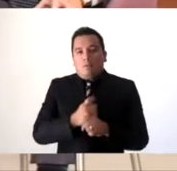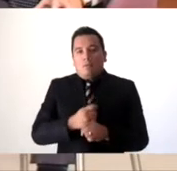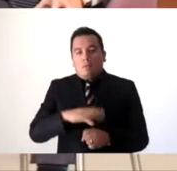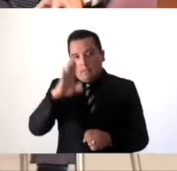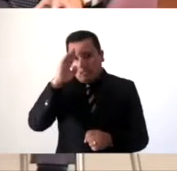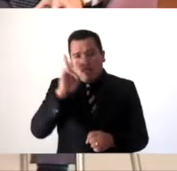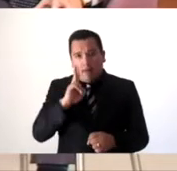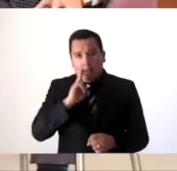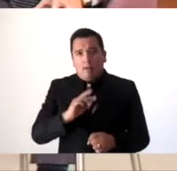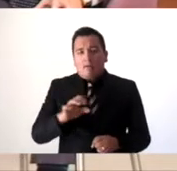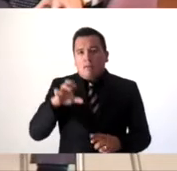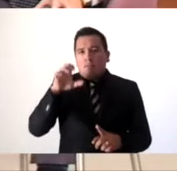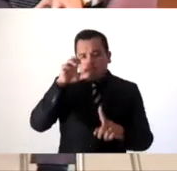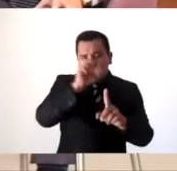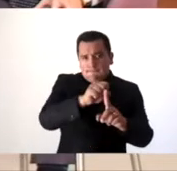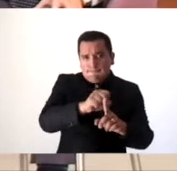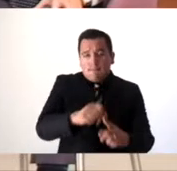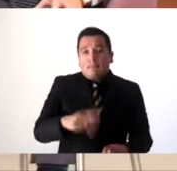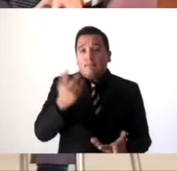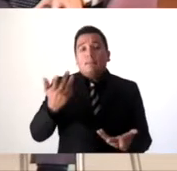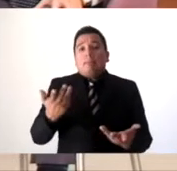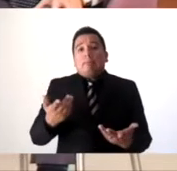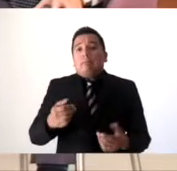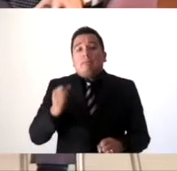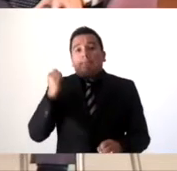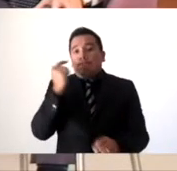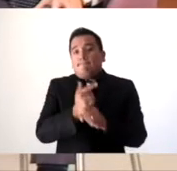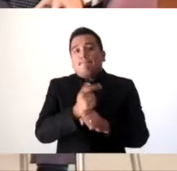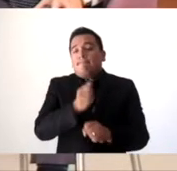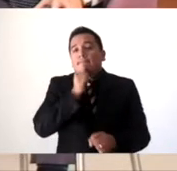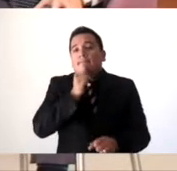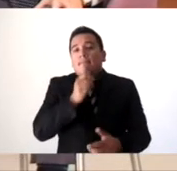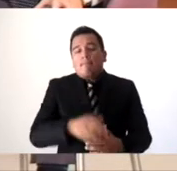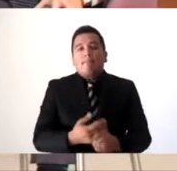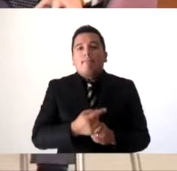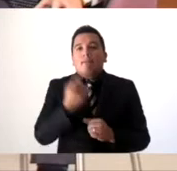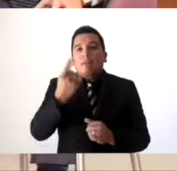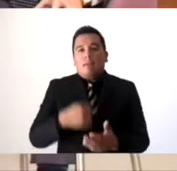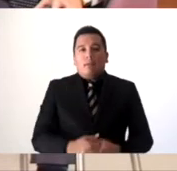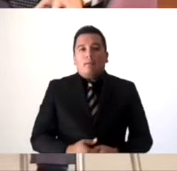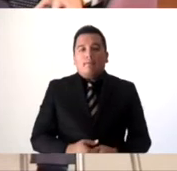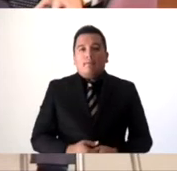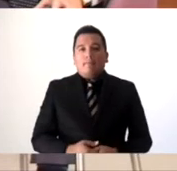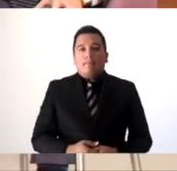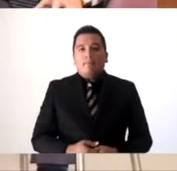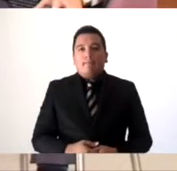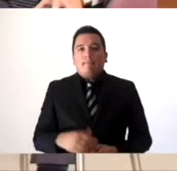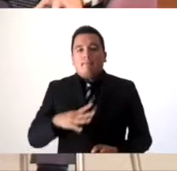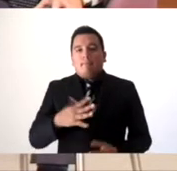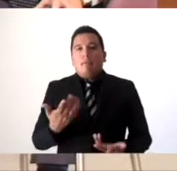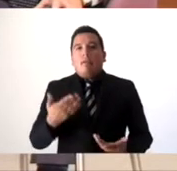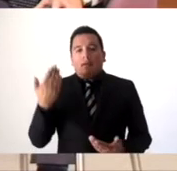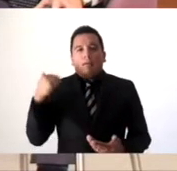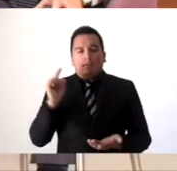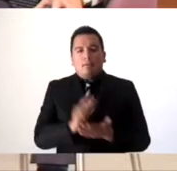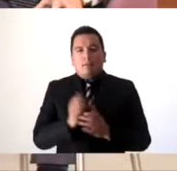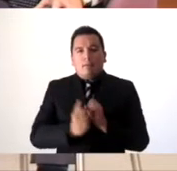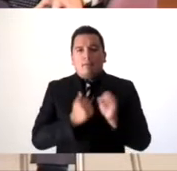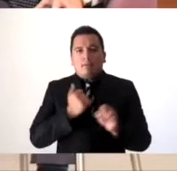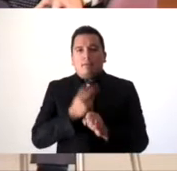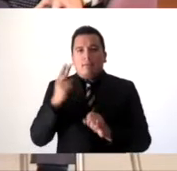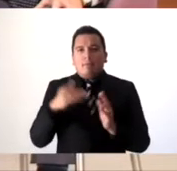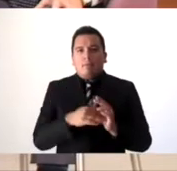primer lugar un alto en el camino. El problema es que no lo hemos encontrado. ¿Por qué? Porque si bien es cierto, la